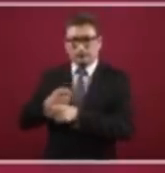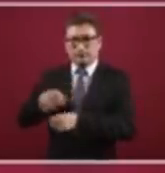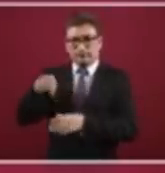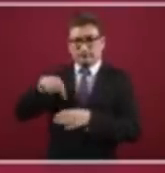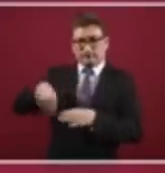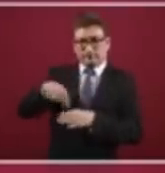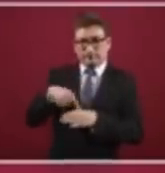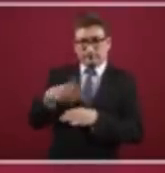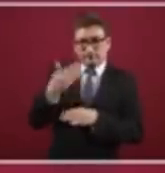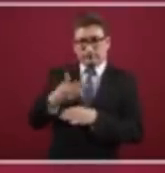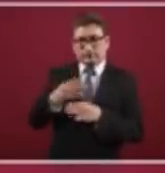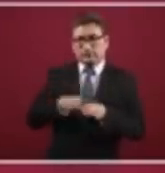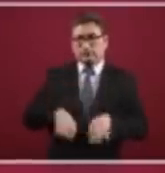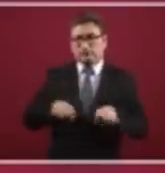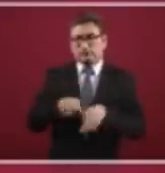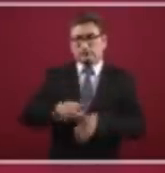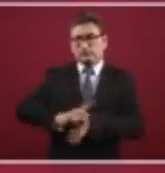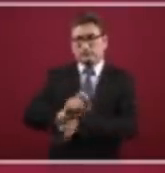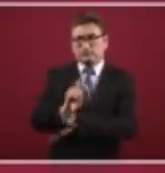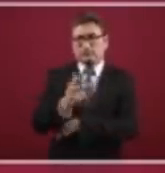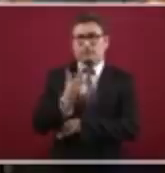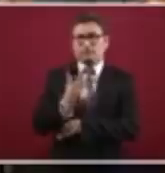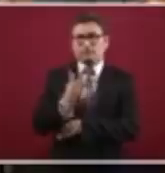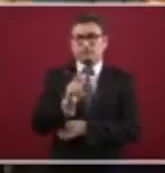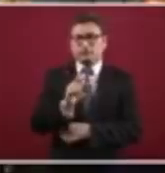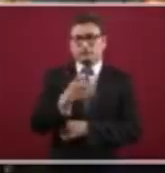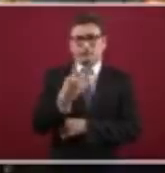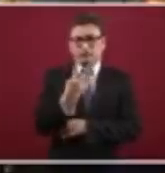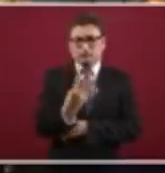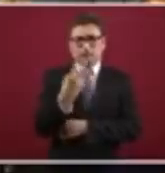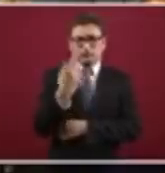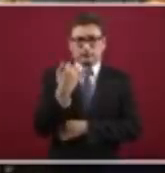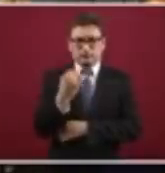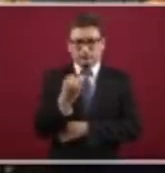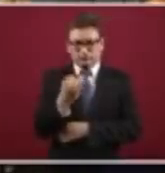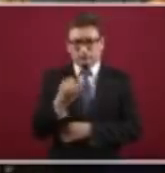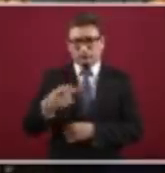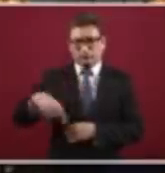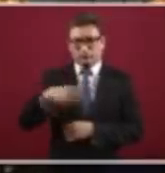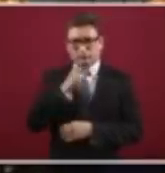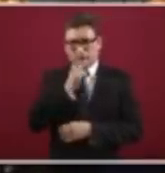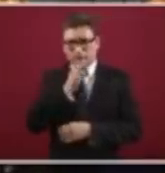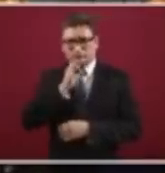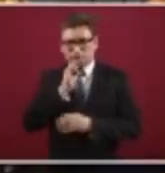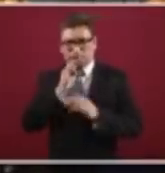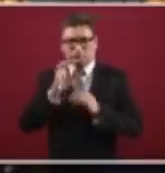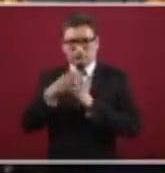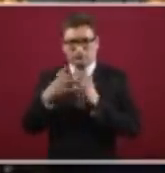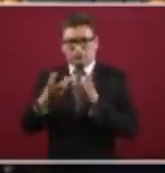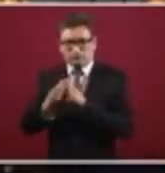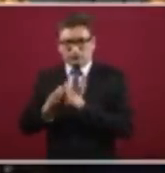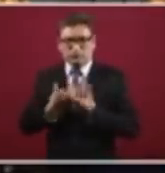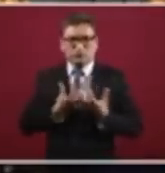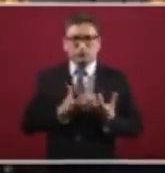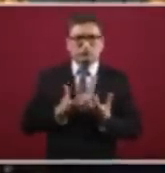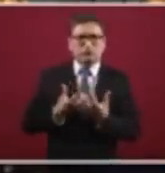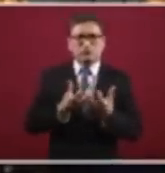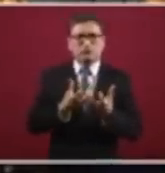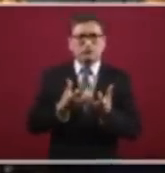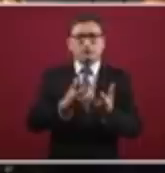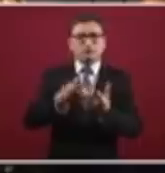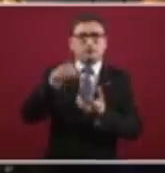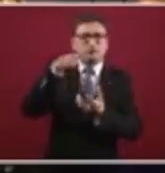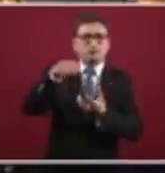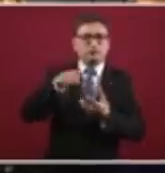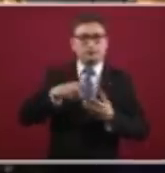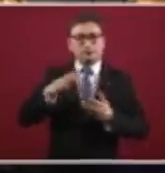él ve en el día 24 de julio los padres más de familia y la comisión entramos a hacer un recorrido en